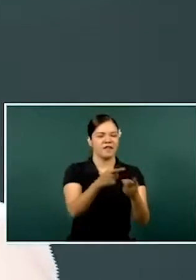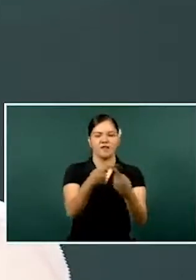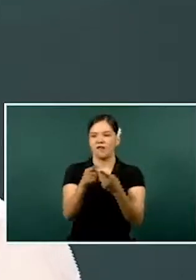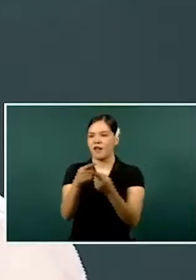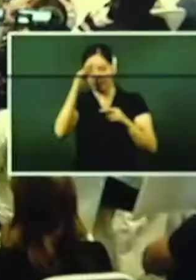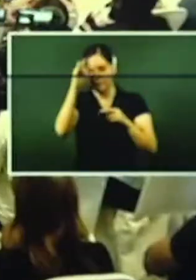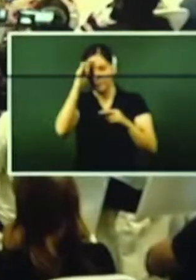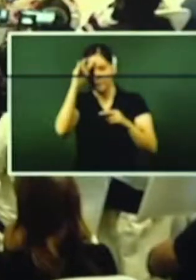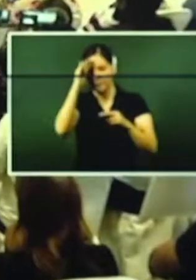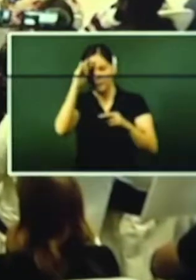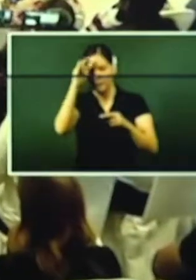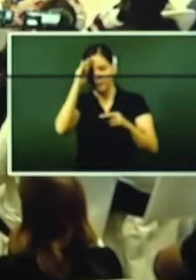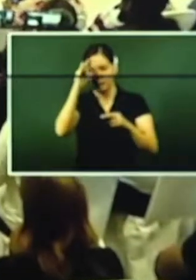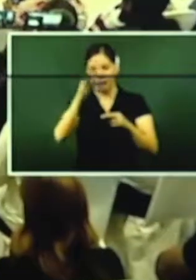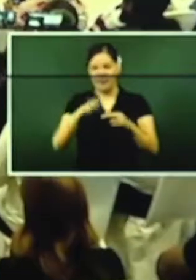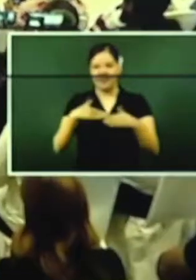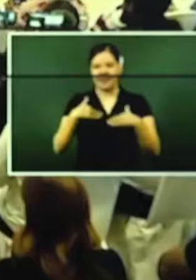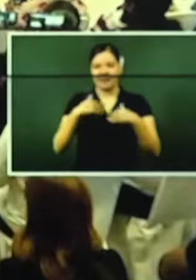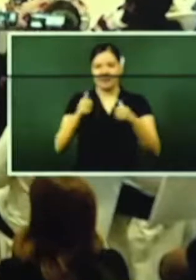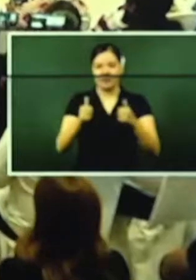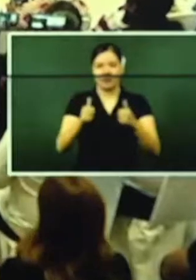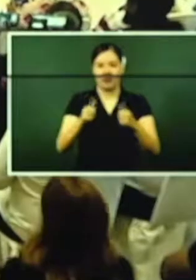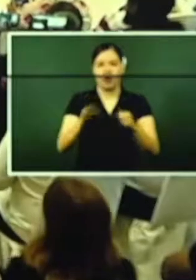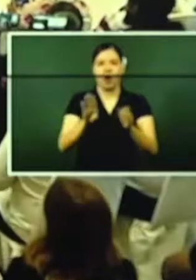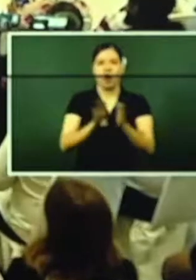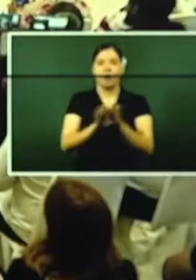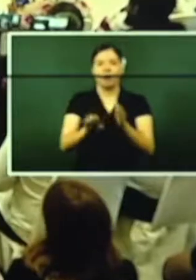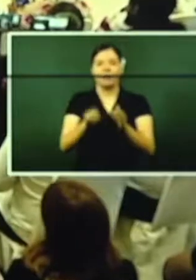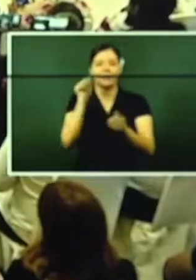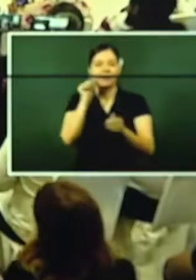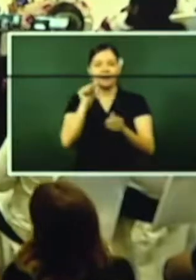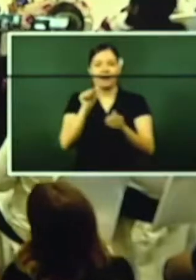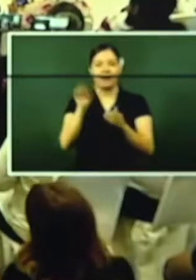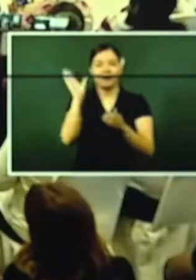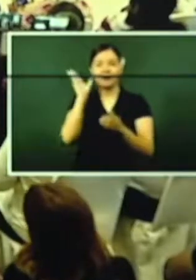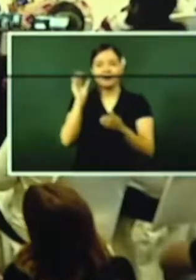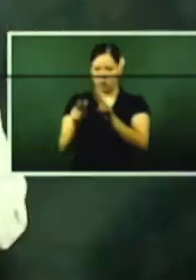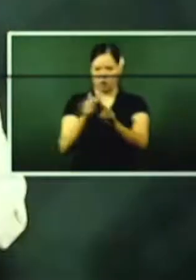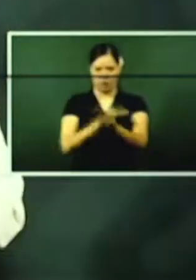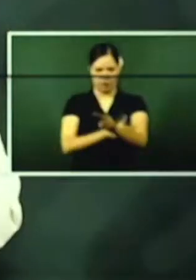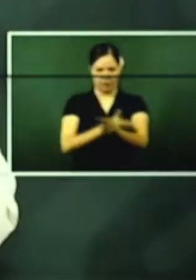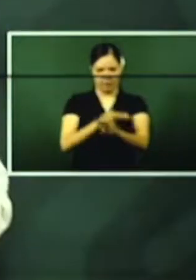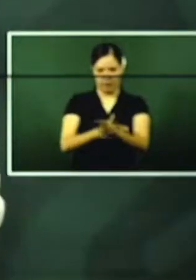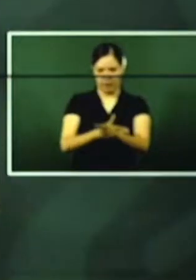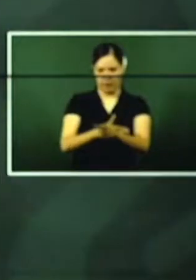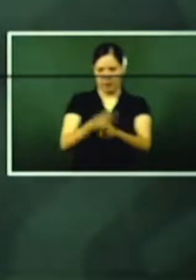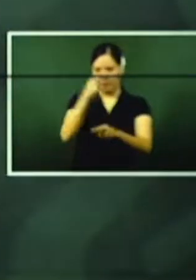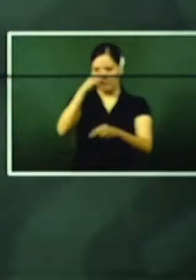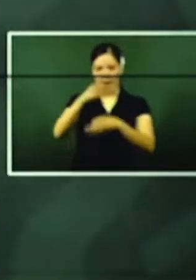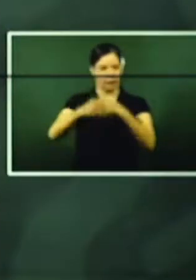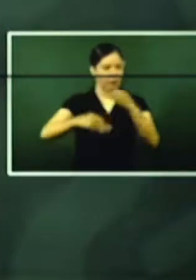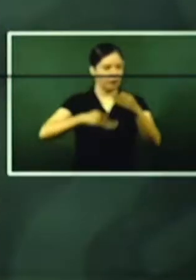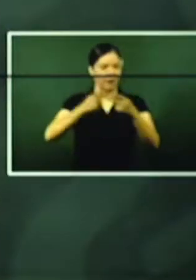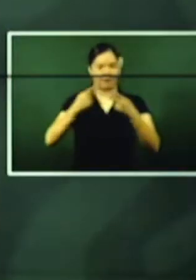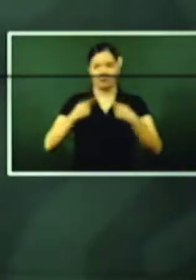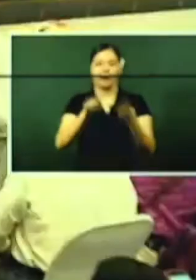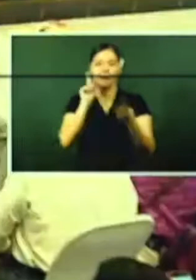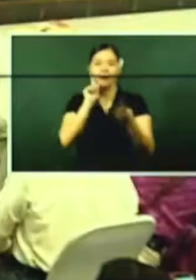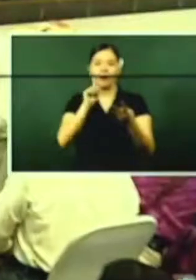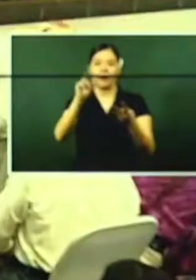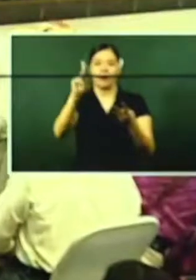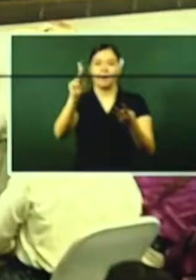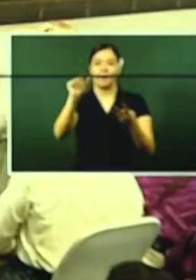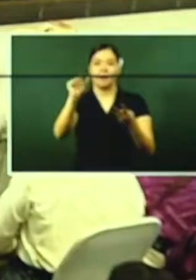nuestra nación. El mandatario anunció que la empresa federal de telecomunicaciones e Internet para Todos, que está